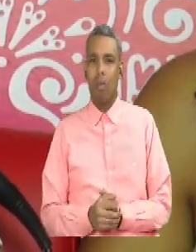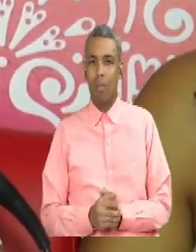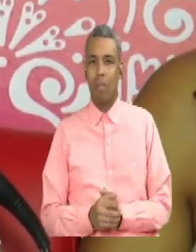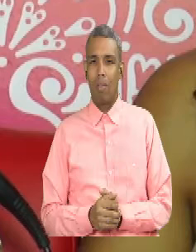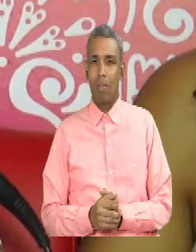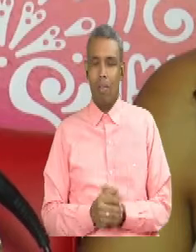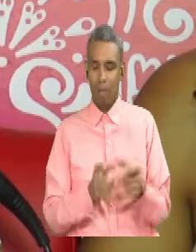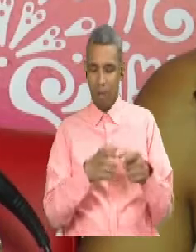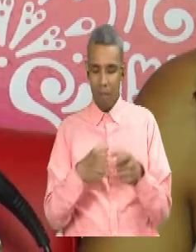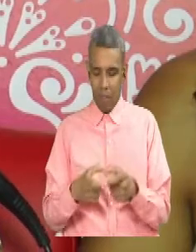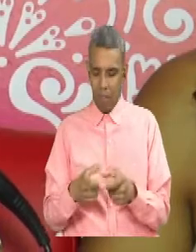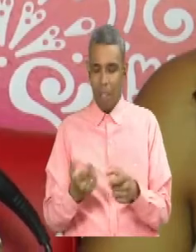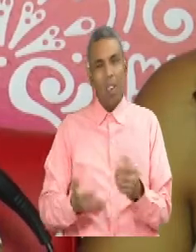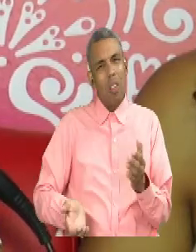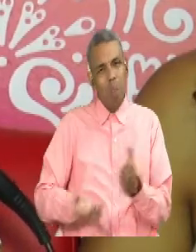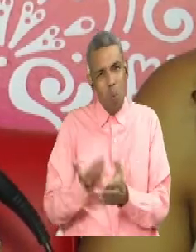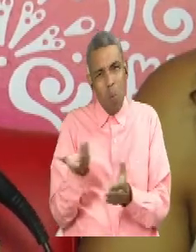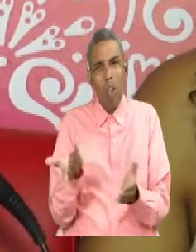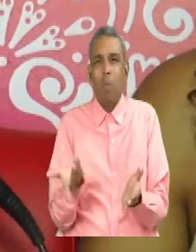Nueva Ola,